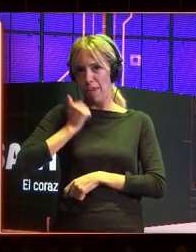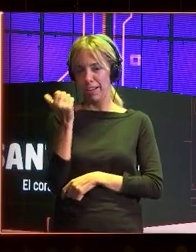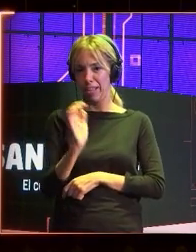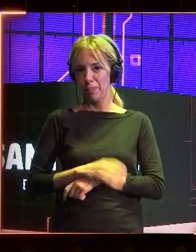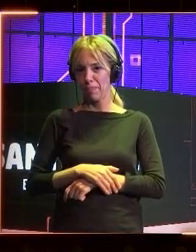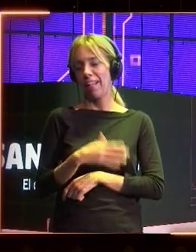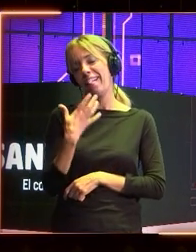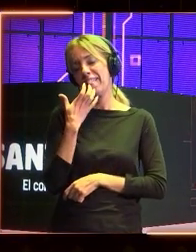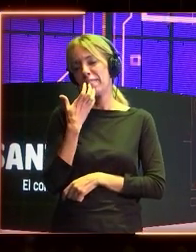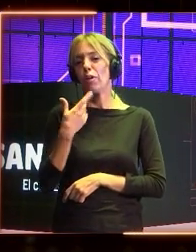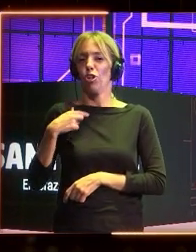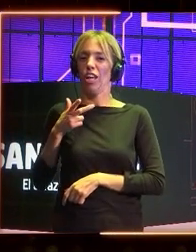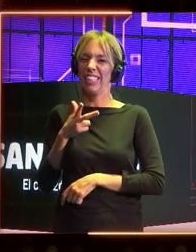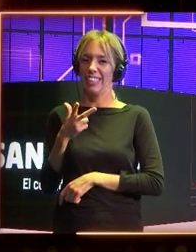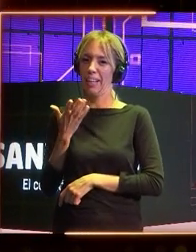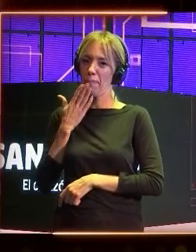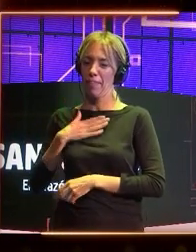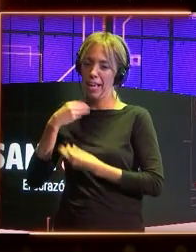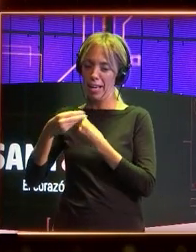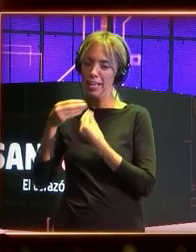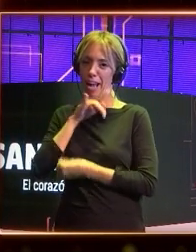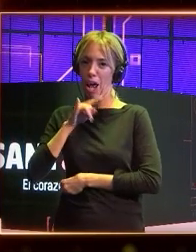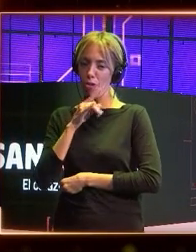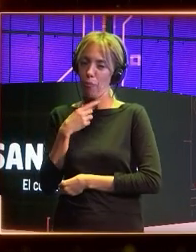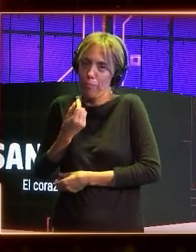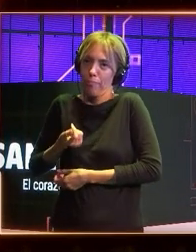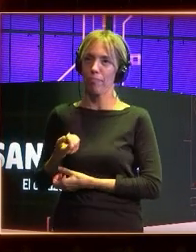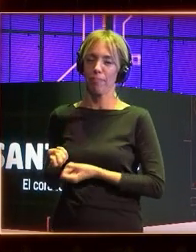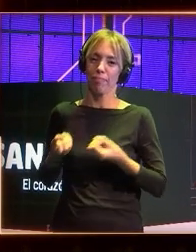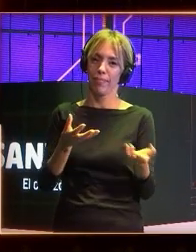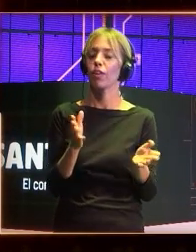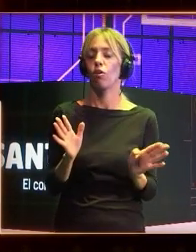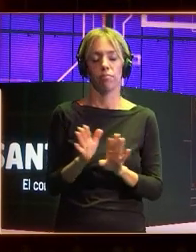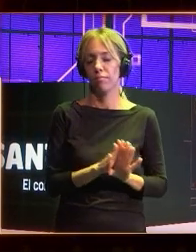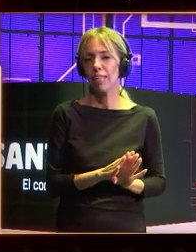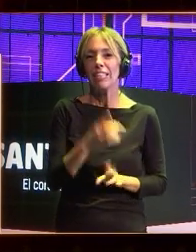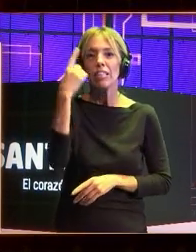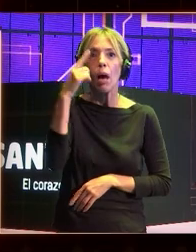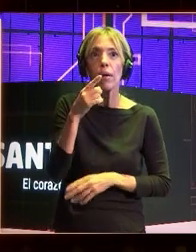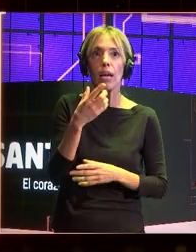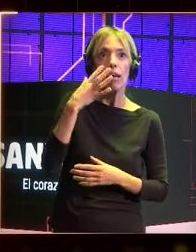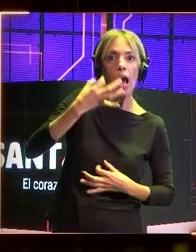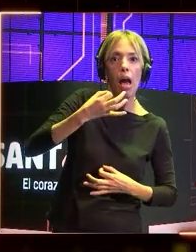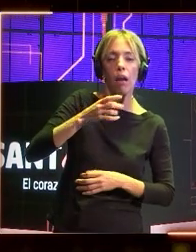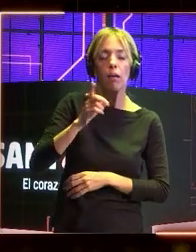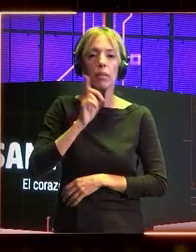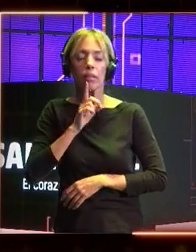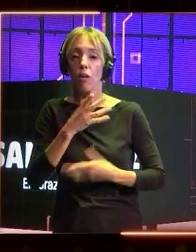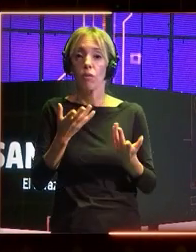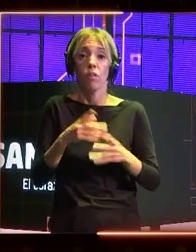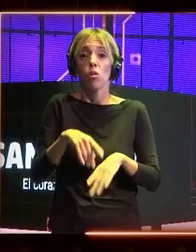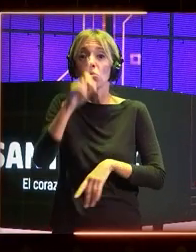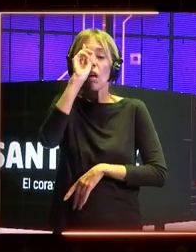lo traía de casa este chiste eh No no se puede saber vale el papa ahí Disfrutando en la playa no lo podemos saber